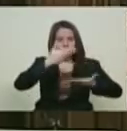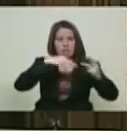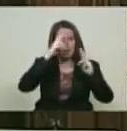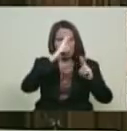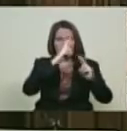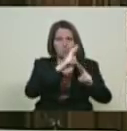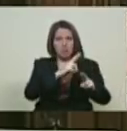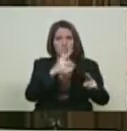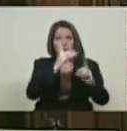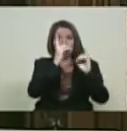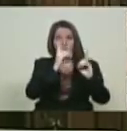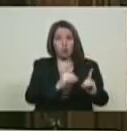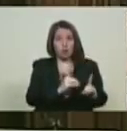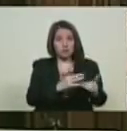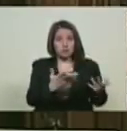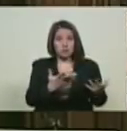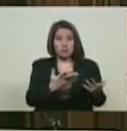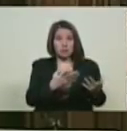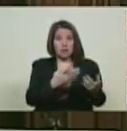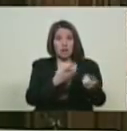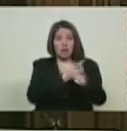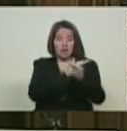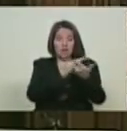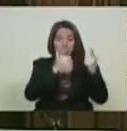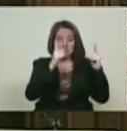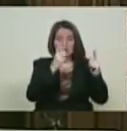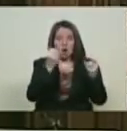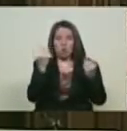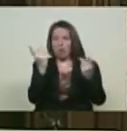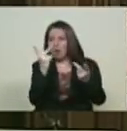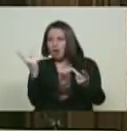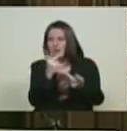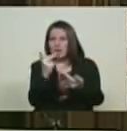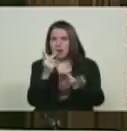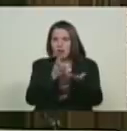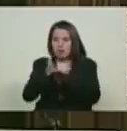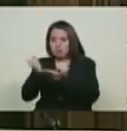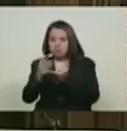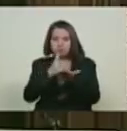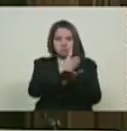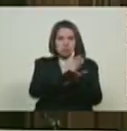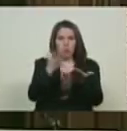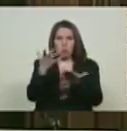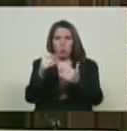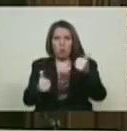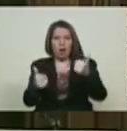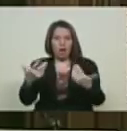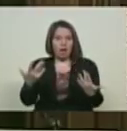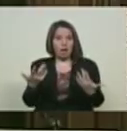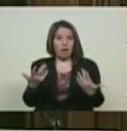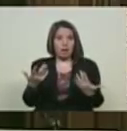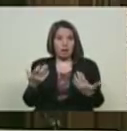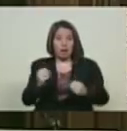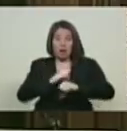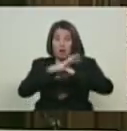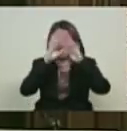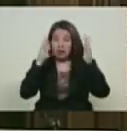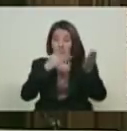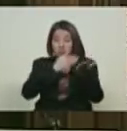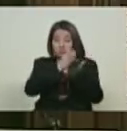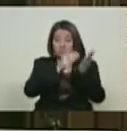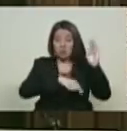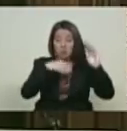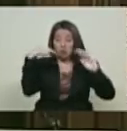la democracia, la libertad. ¿Cuál es el camino? Yo lo tengo claro, cada vez más claro. El camino es profundizar